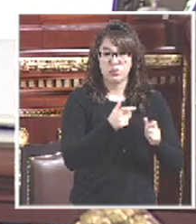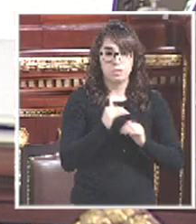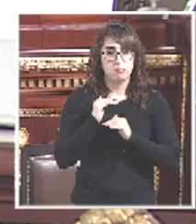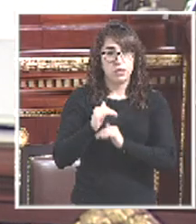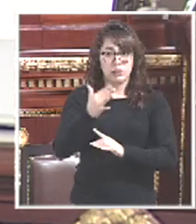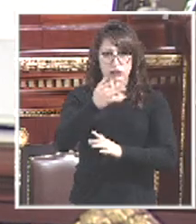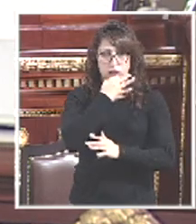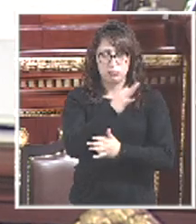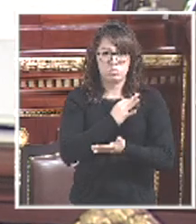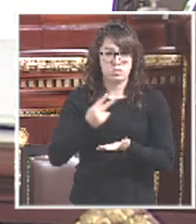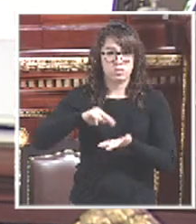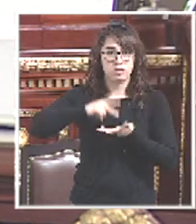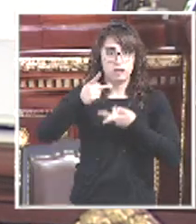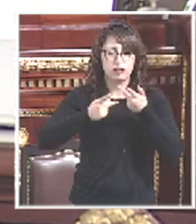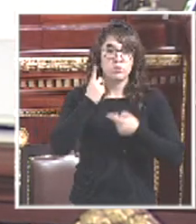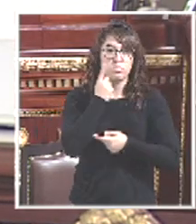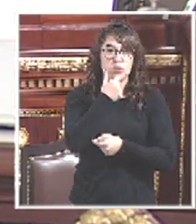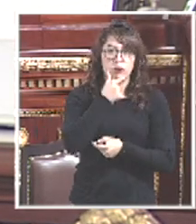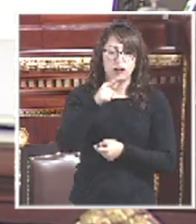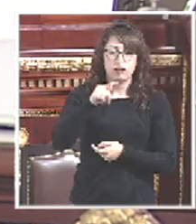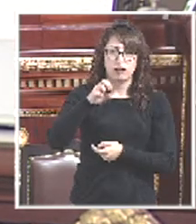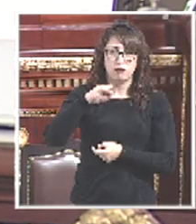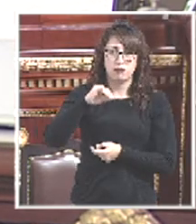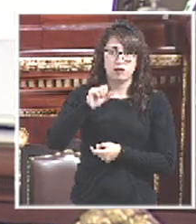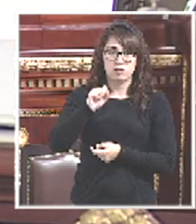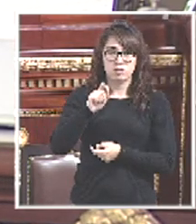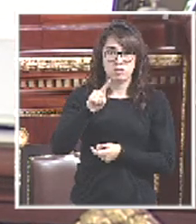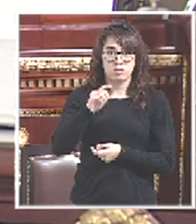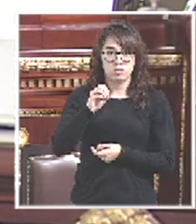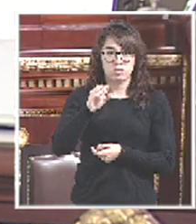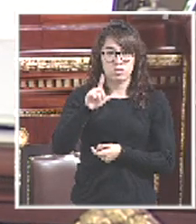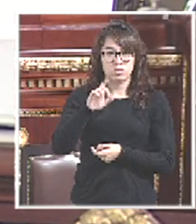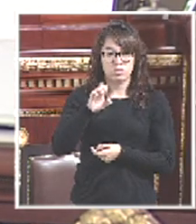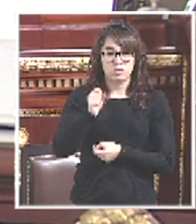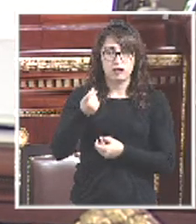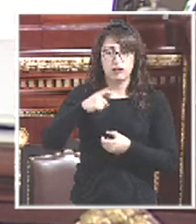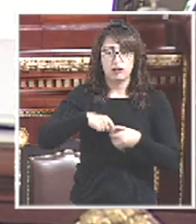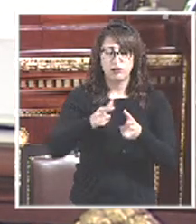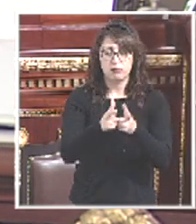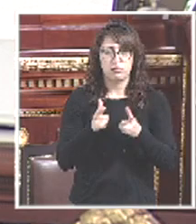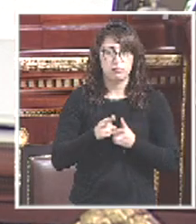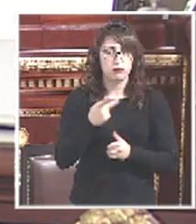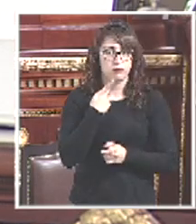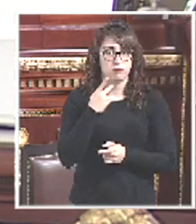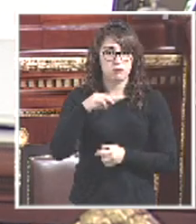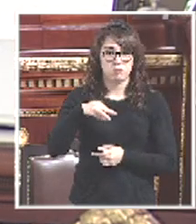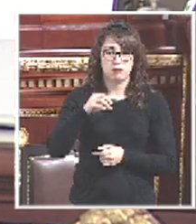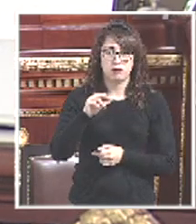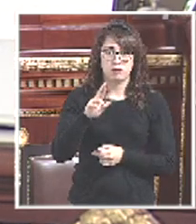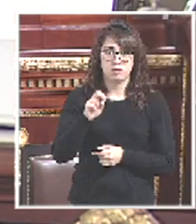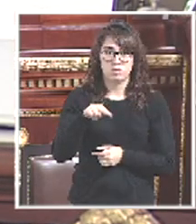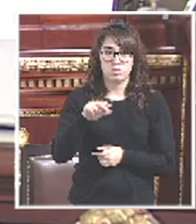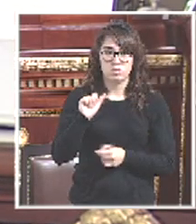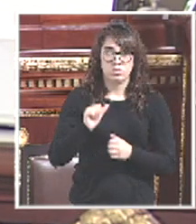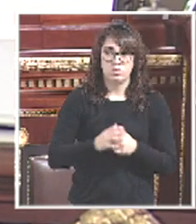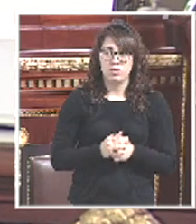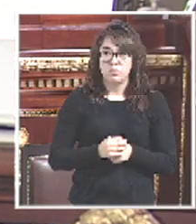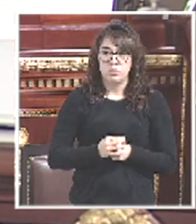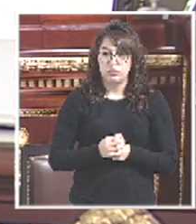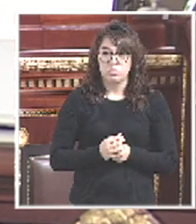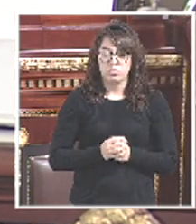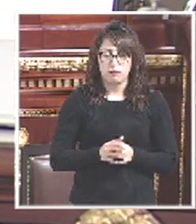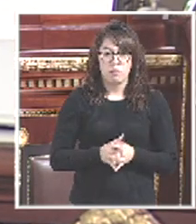al diputado Temístocles Villanueva Ramos, integrante del Grupo Parlamentario de Morena, hasta por 5 minutos. Adelante, diputado.